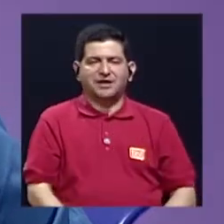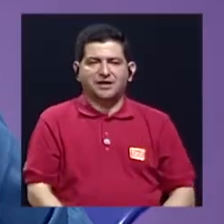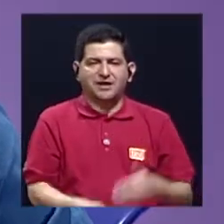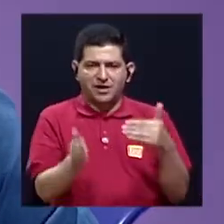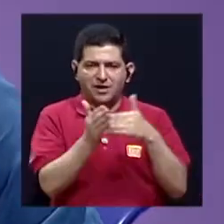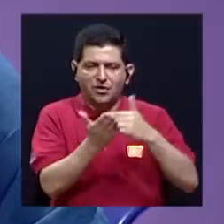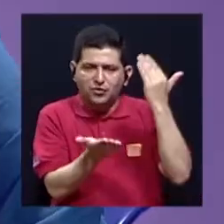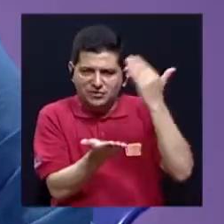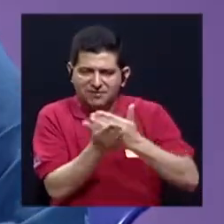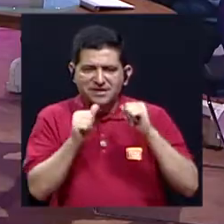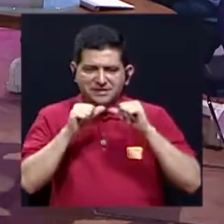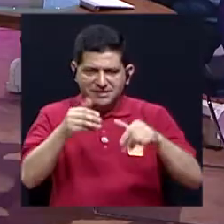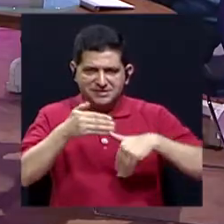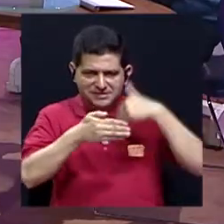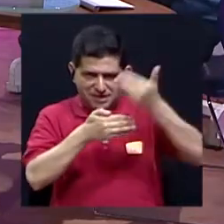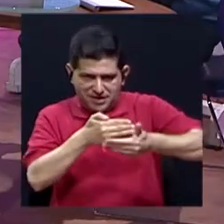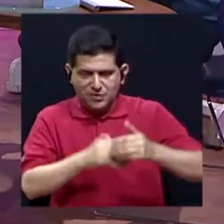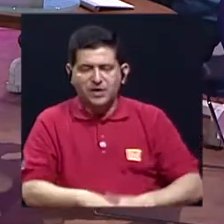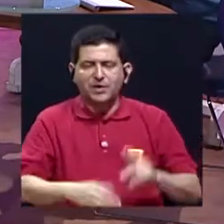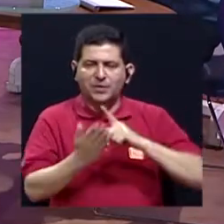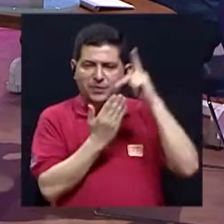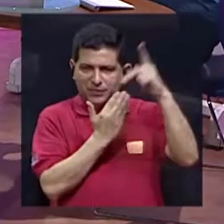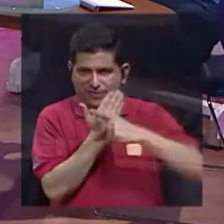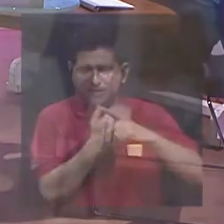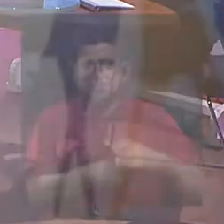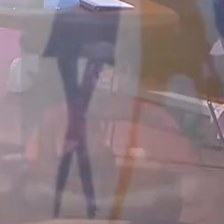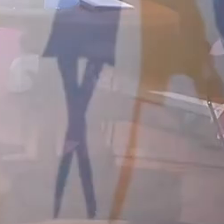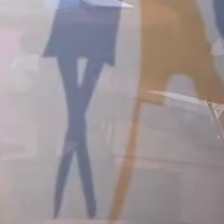de nuevo a una pausa y continuaremos en un momento con el programa.